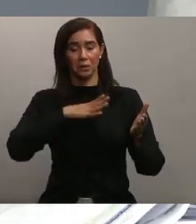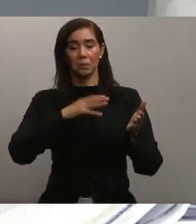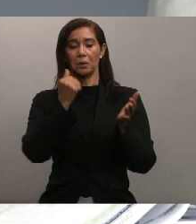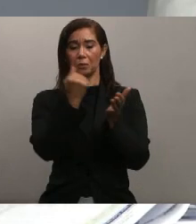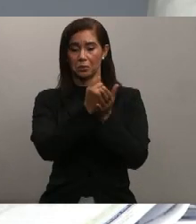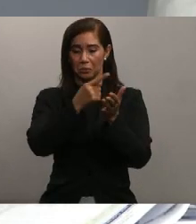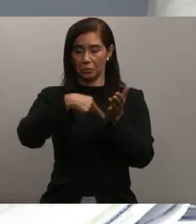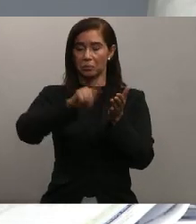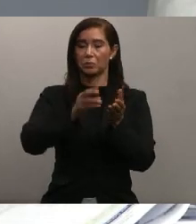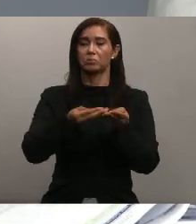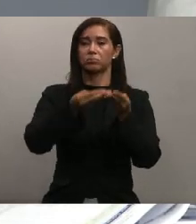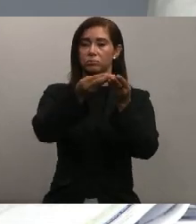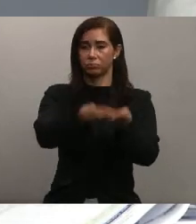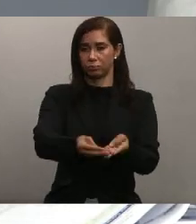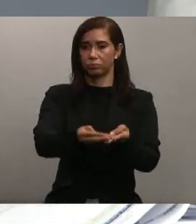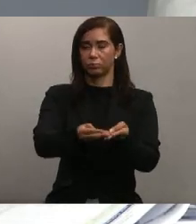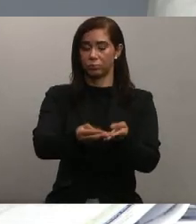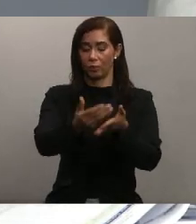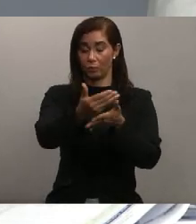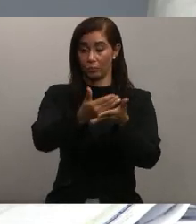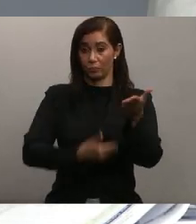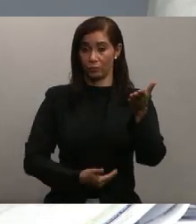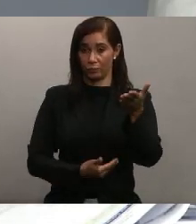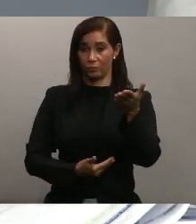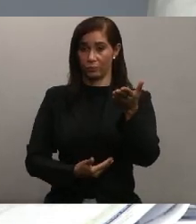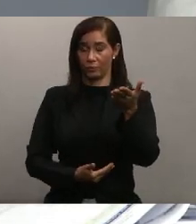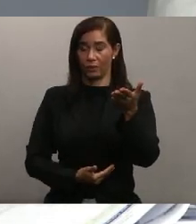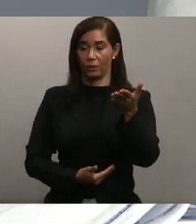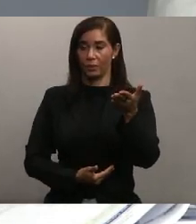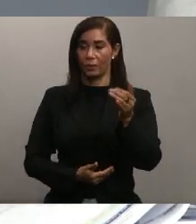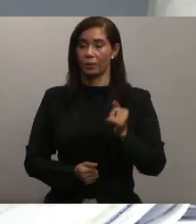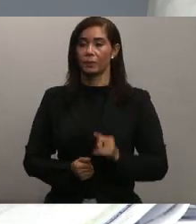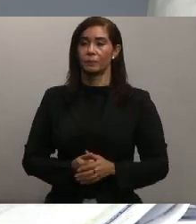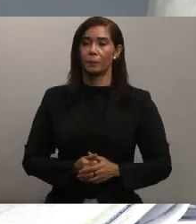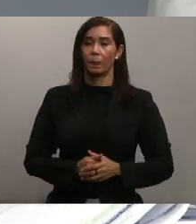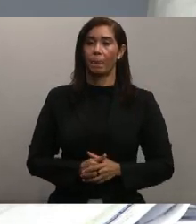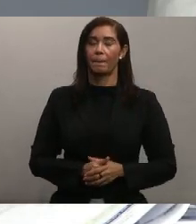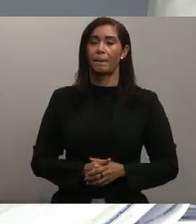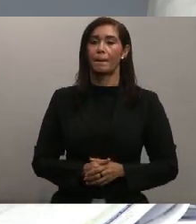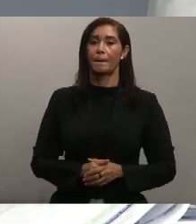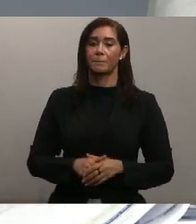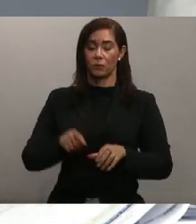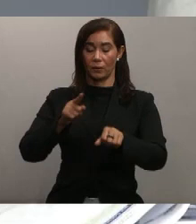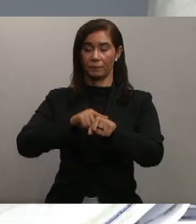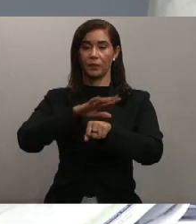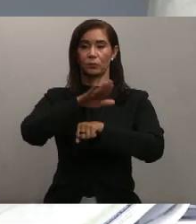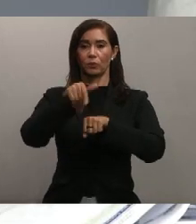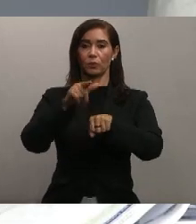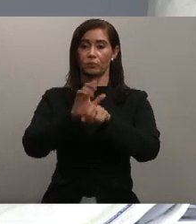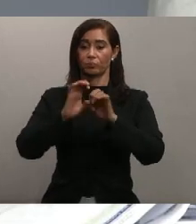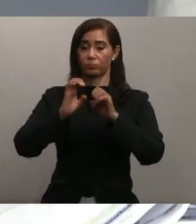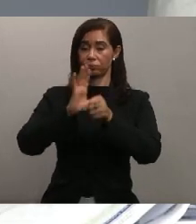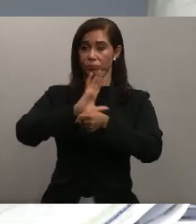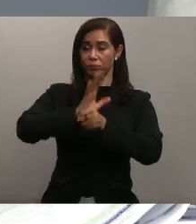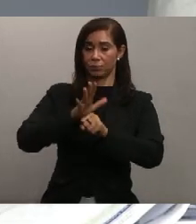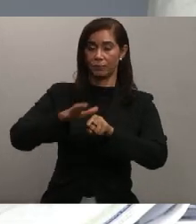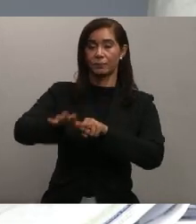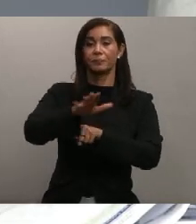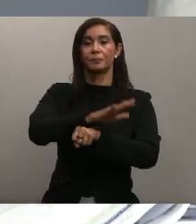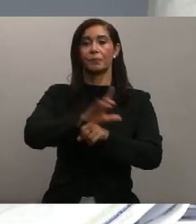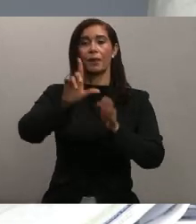al Ministerio de Salud, un registro sanitario transitorio durante el periodo de emergencia que luego deberá